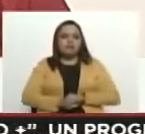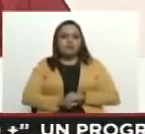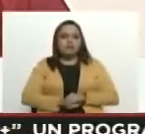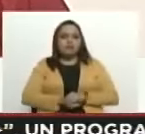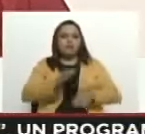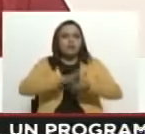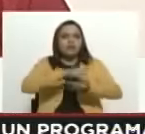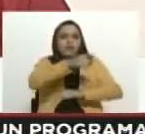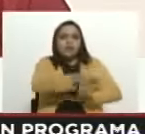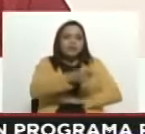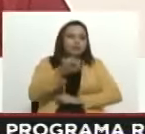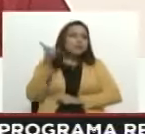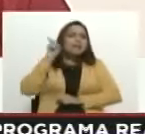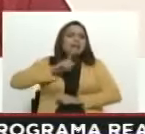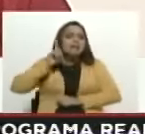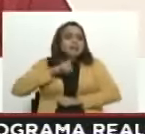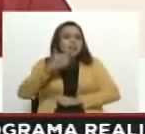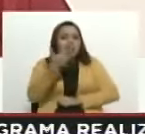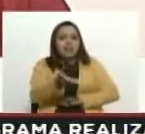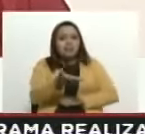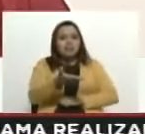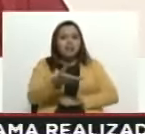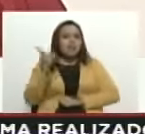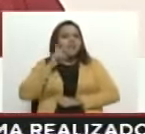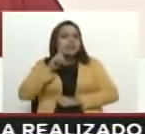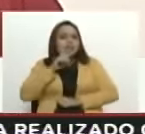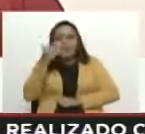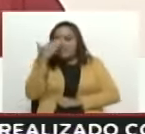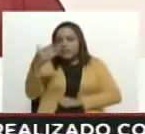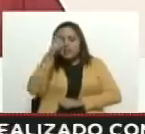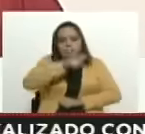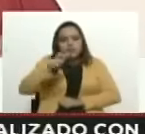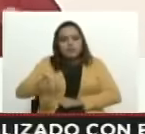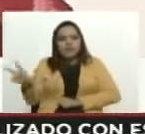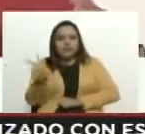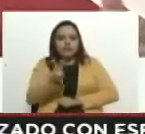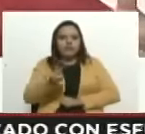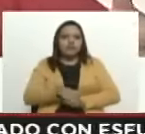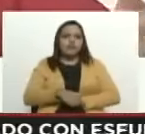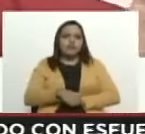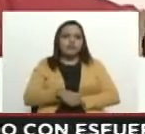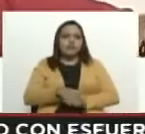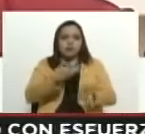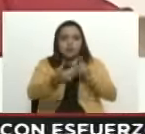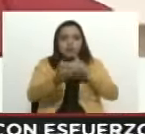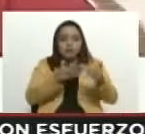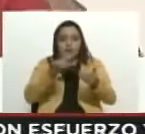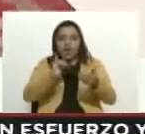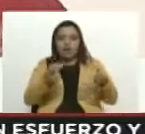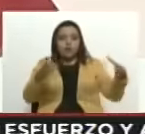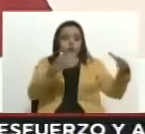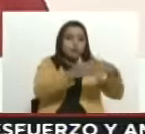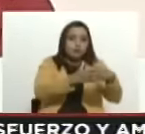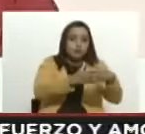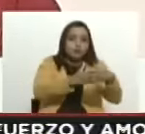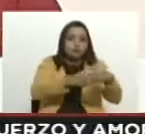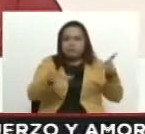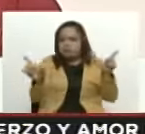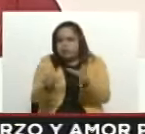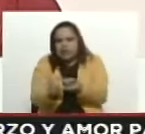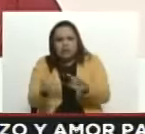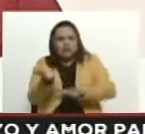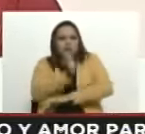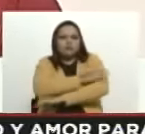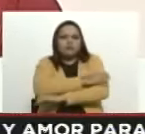es un fraude al venezolano o a la venezolana, independientemente que sea ese sector minoritario de la oposición.